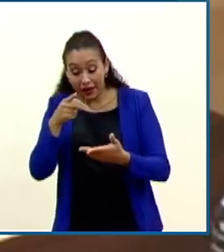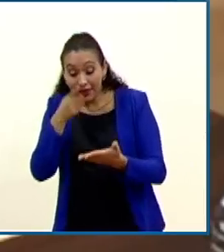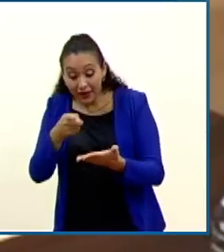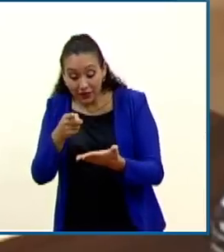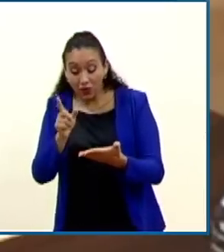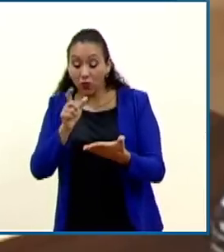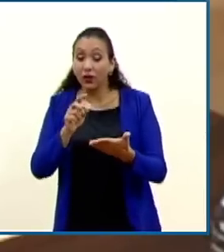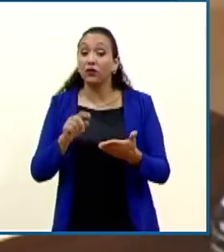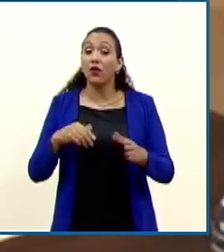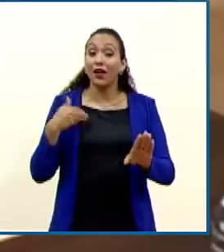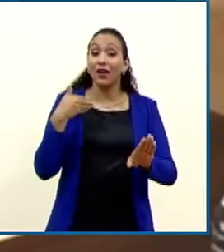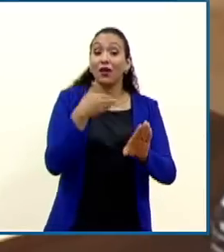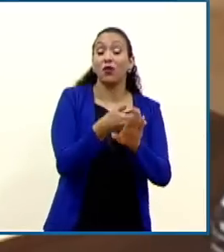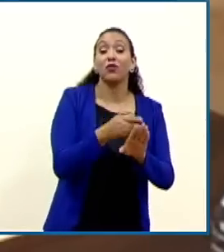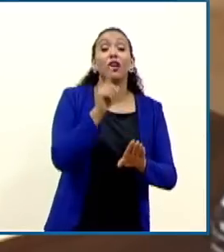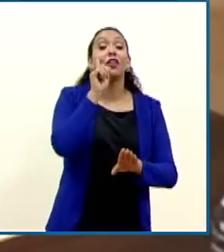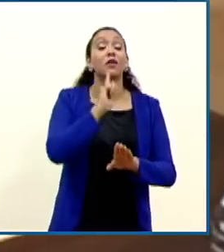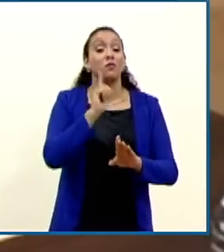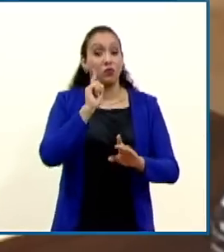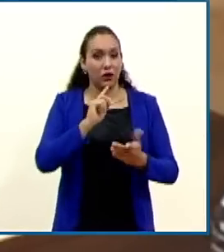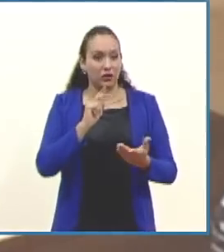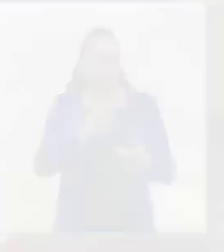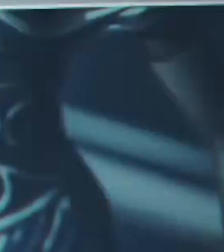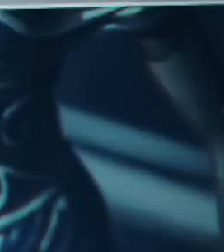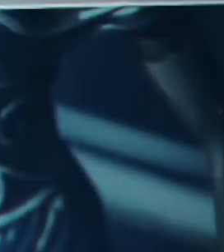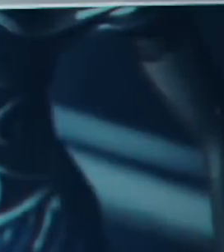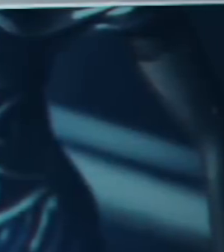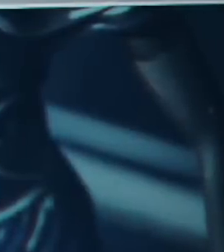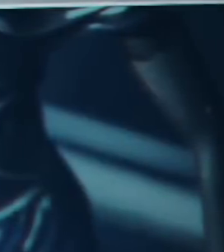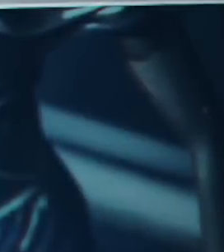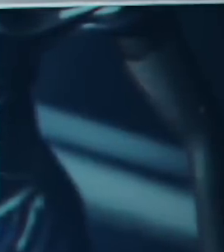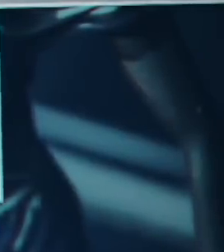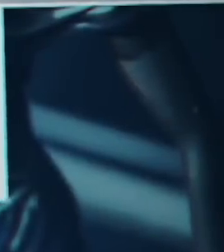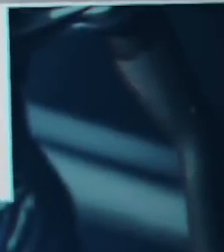violencia simbólica en perjuicio de la denunciante.